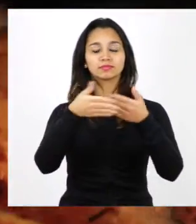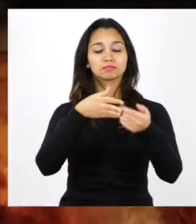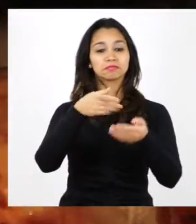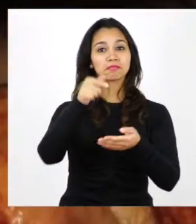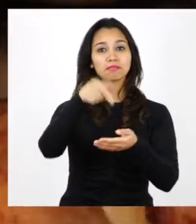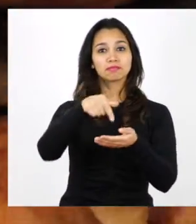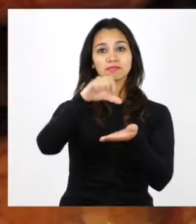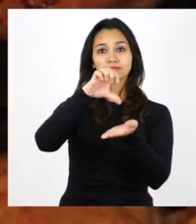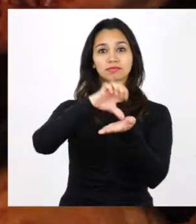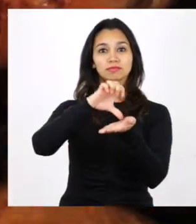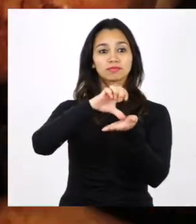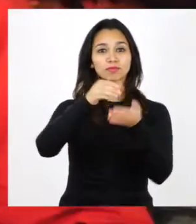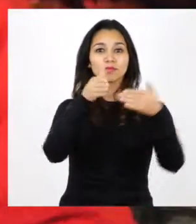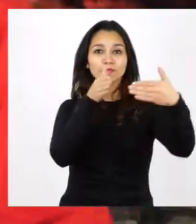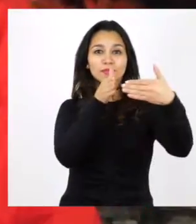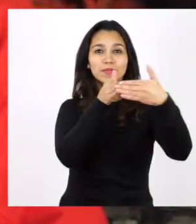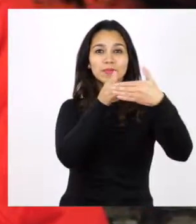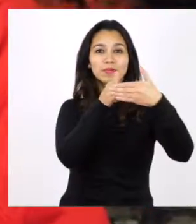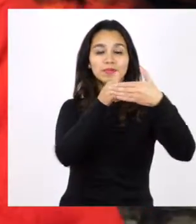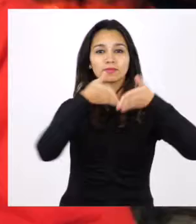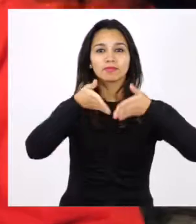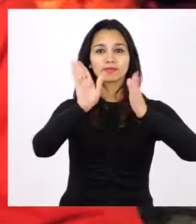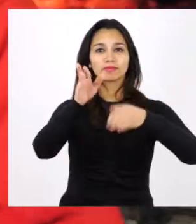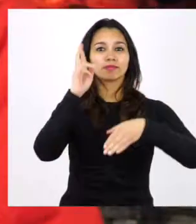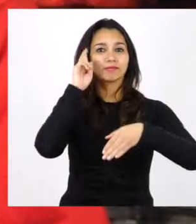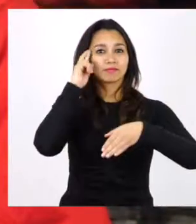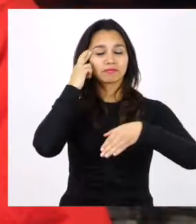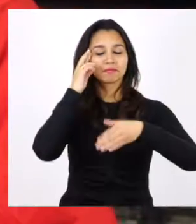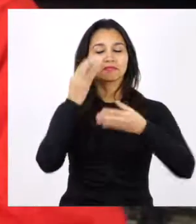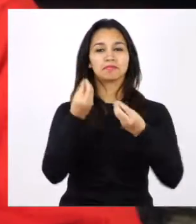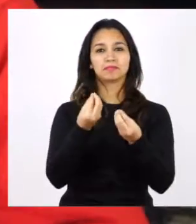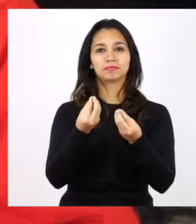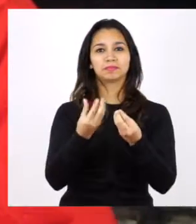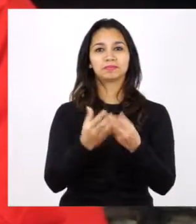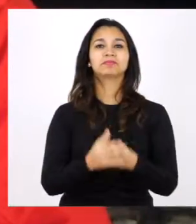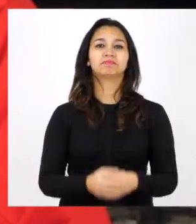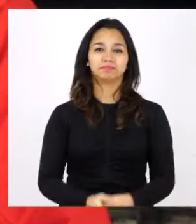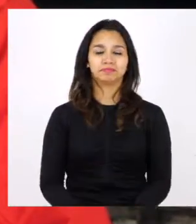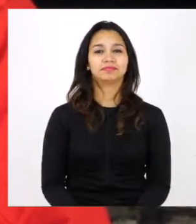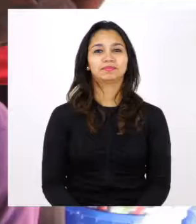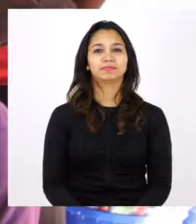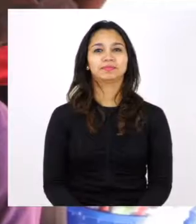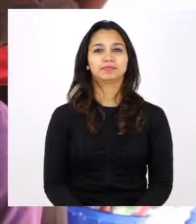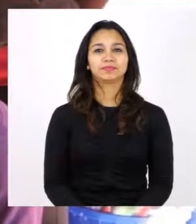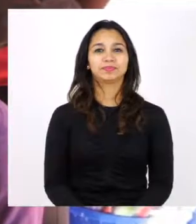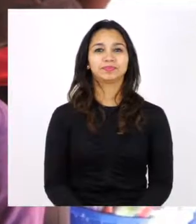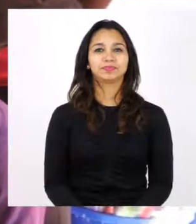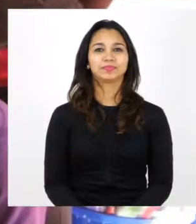dio la oportunidad de estar en esta esquina, en calle Rancagua. Lo cual fue muy bueno para nosotros.